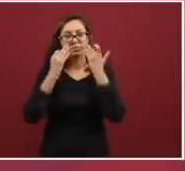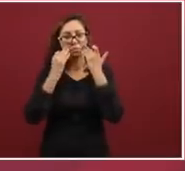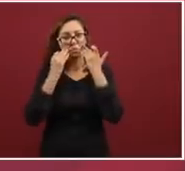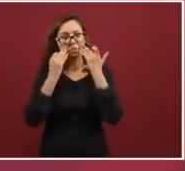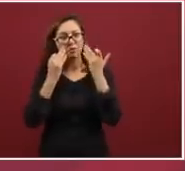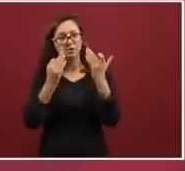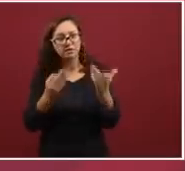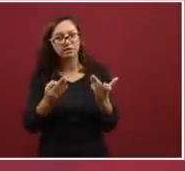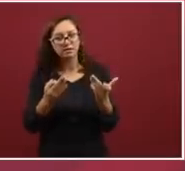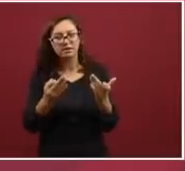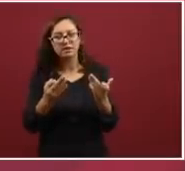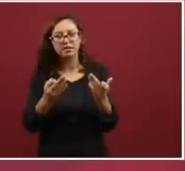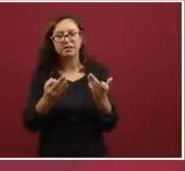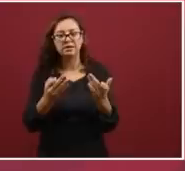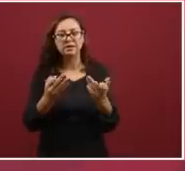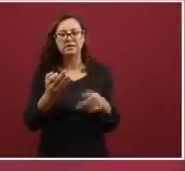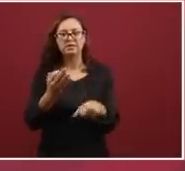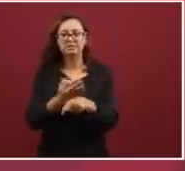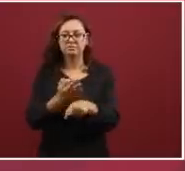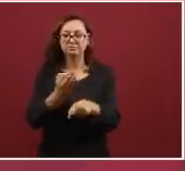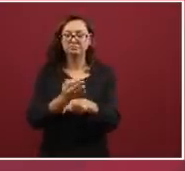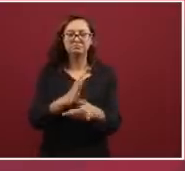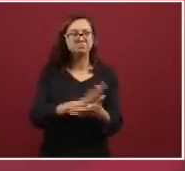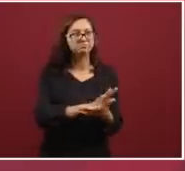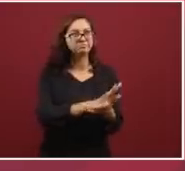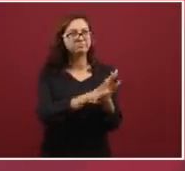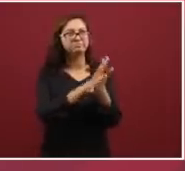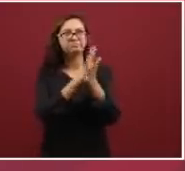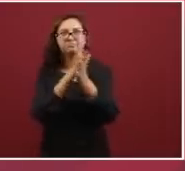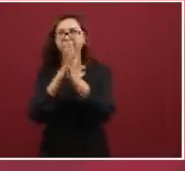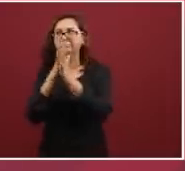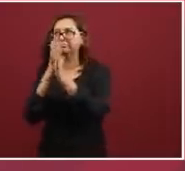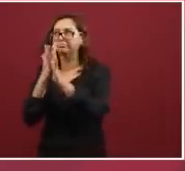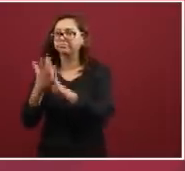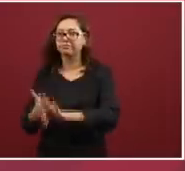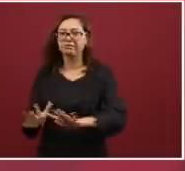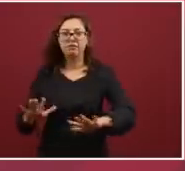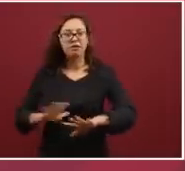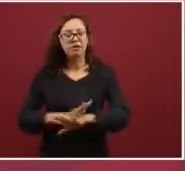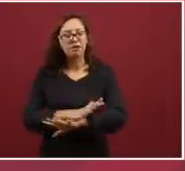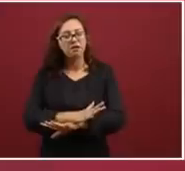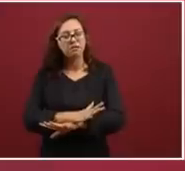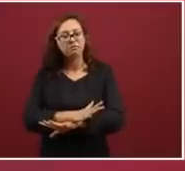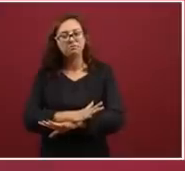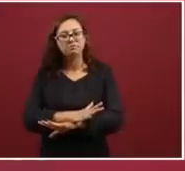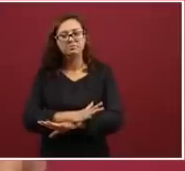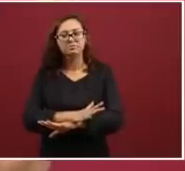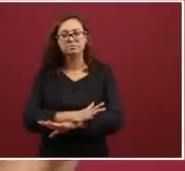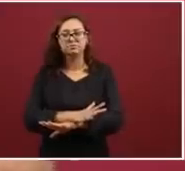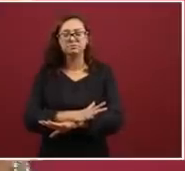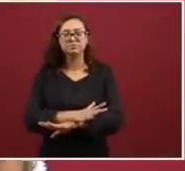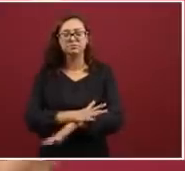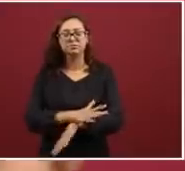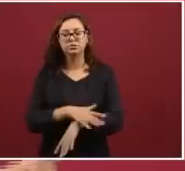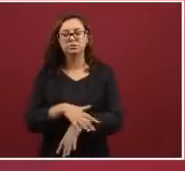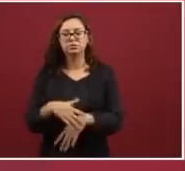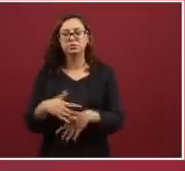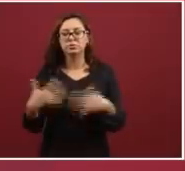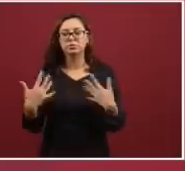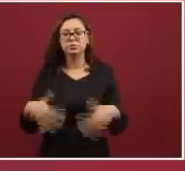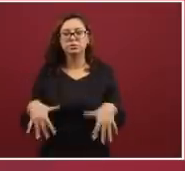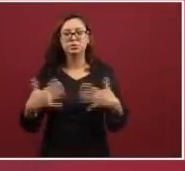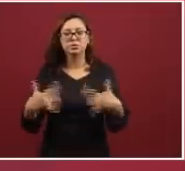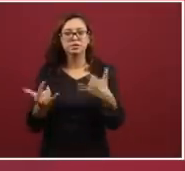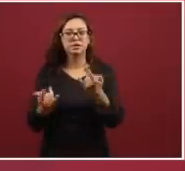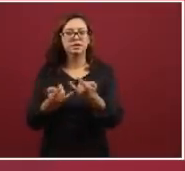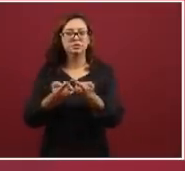este tiempo de transformación, de cambio. Entonces es historia,